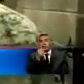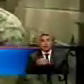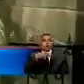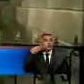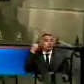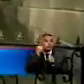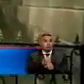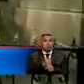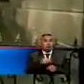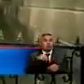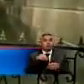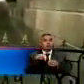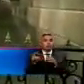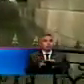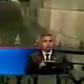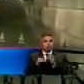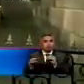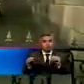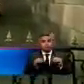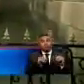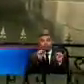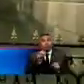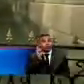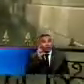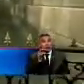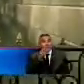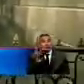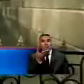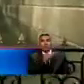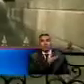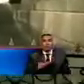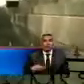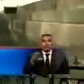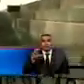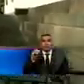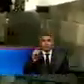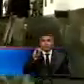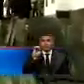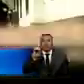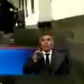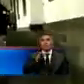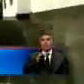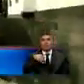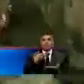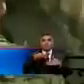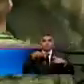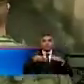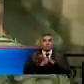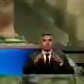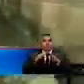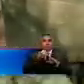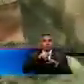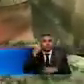con el presidente Guillermo Lasso. Ustedes observan el momento en el que el presidente de la CONAIE, Leonidas Issa, hacía su ingreso aquí al Palacio de